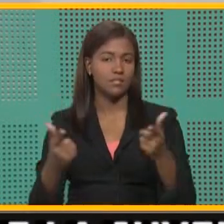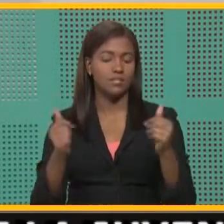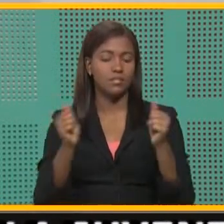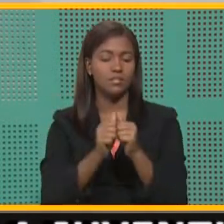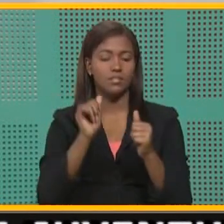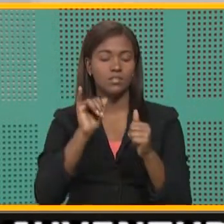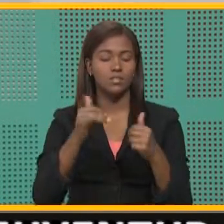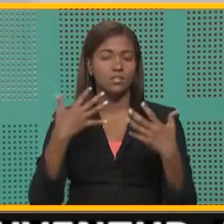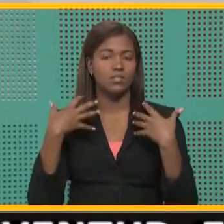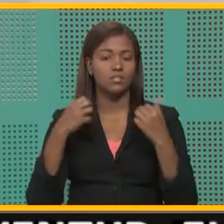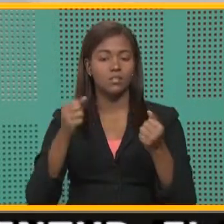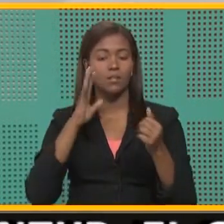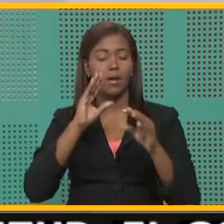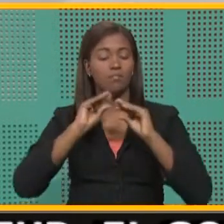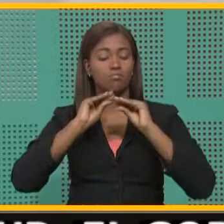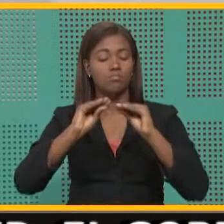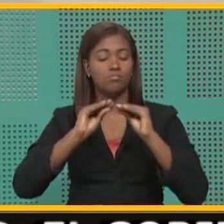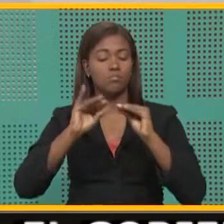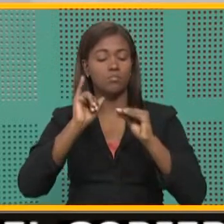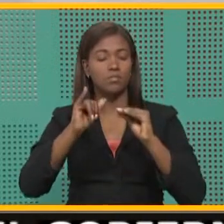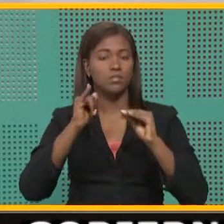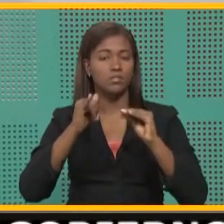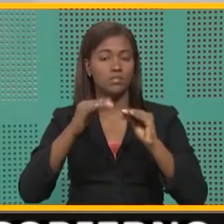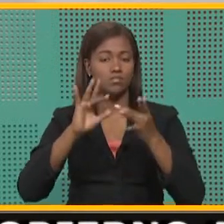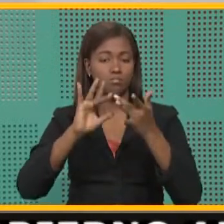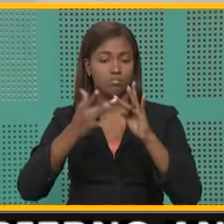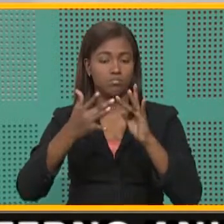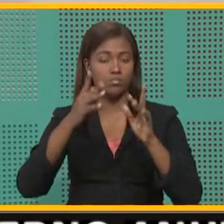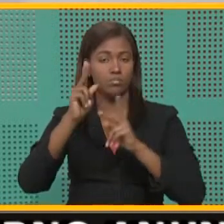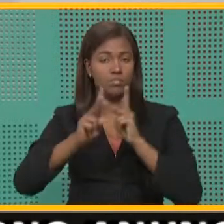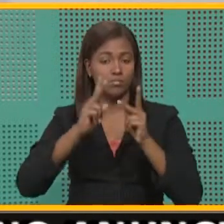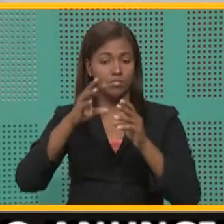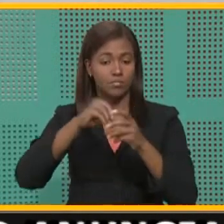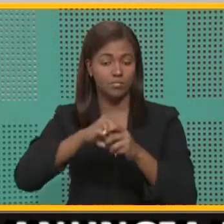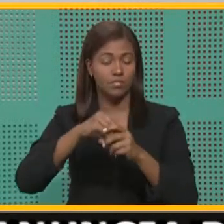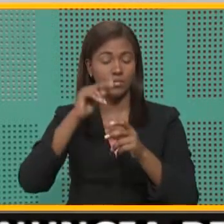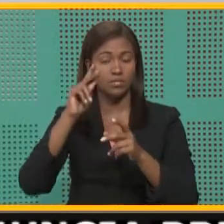esta herramienta enseñaremos de manera online a la población